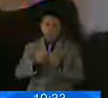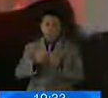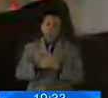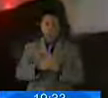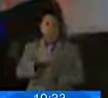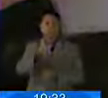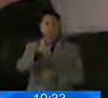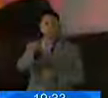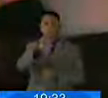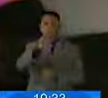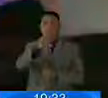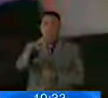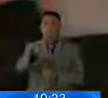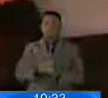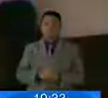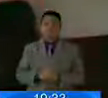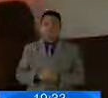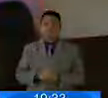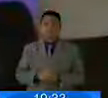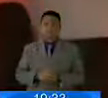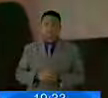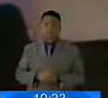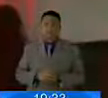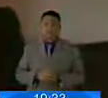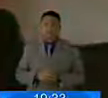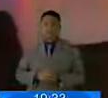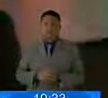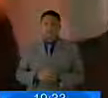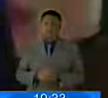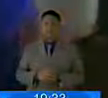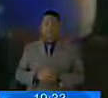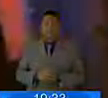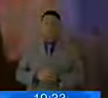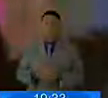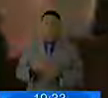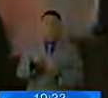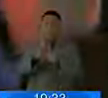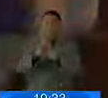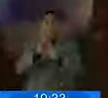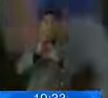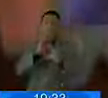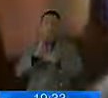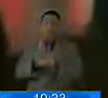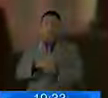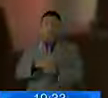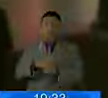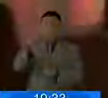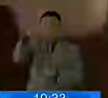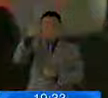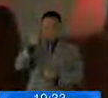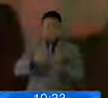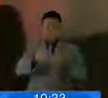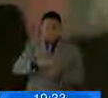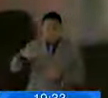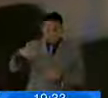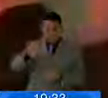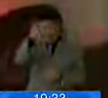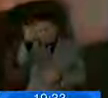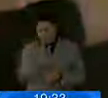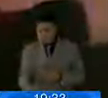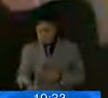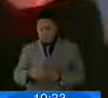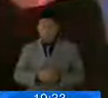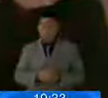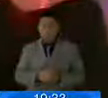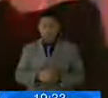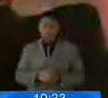Valle número 41, es lo que se conoce hasta el momento. El autobús se encuentra todavía en el interior del abismo.